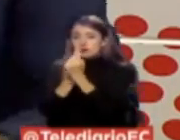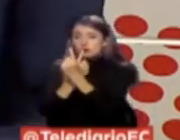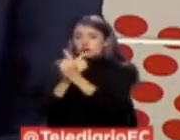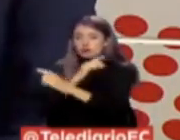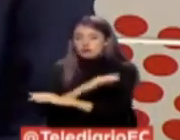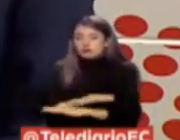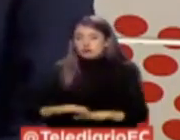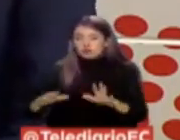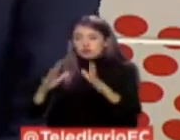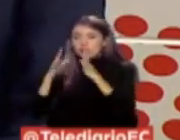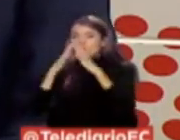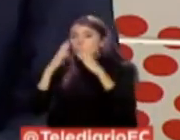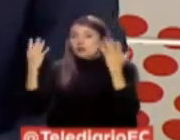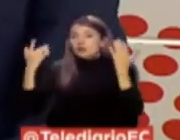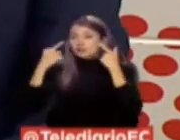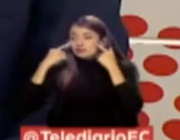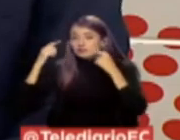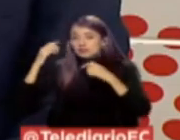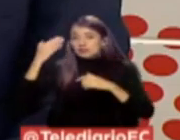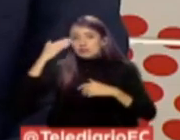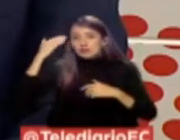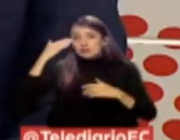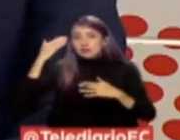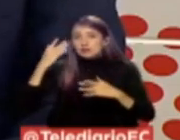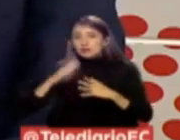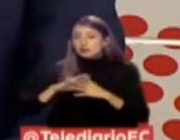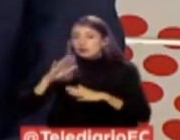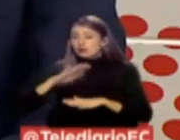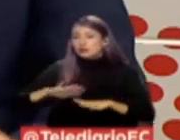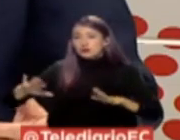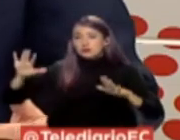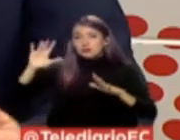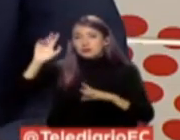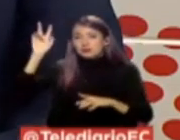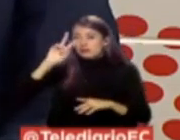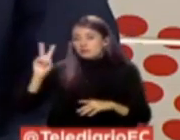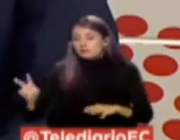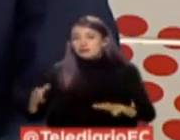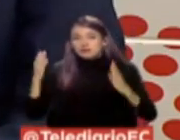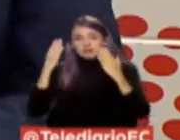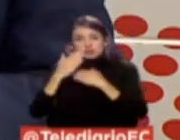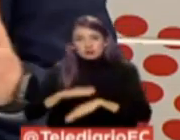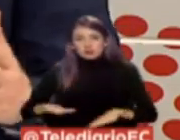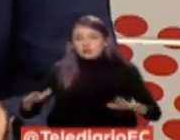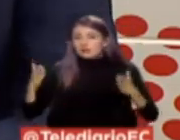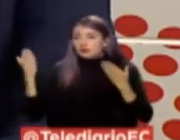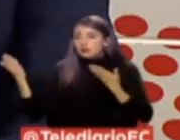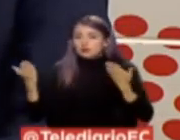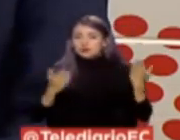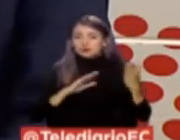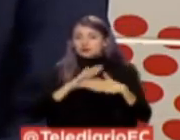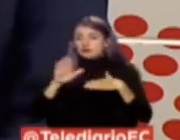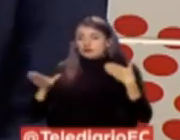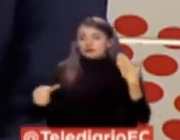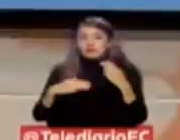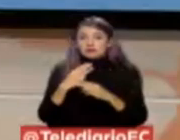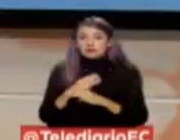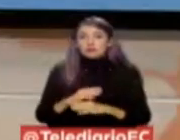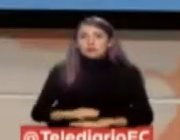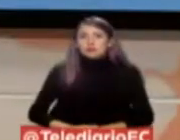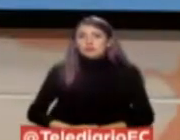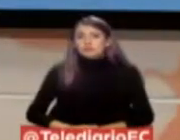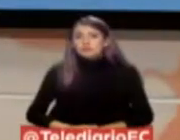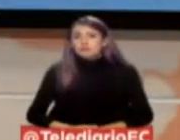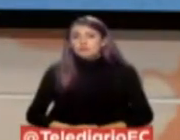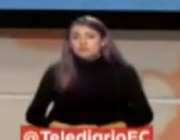esta reacción animal de parte del agresor, del homicida, y terminó ultimándola delante de todo el mundo. Permítame